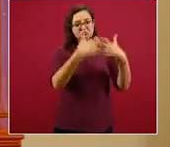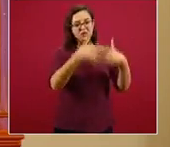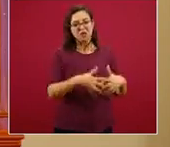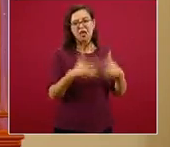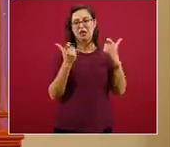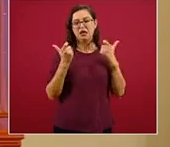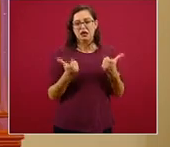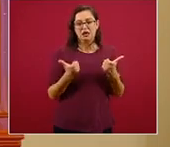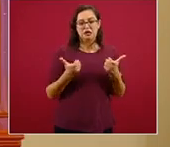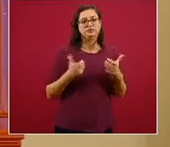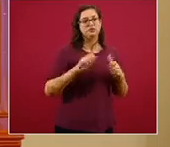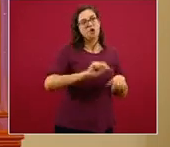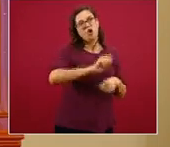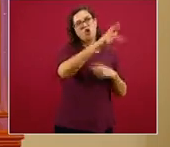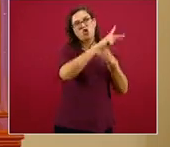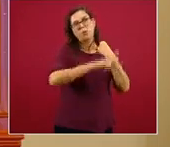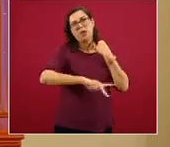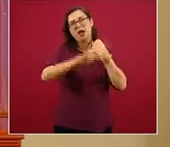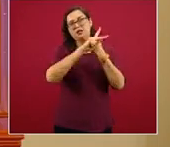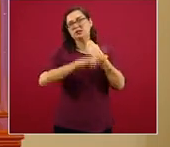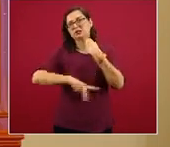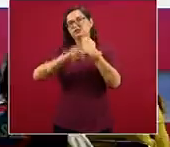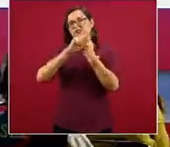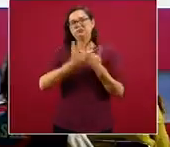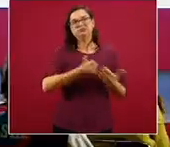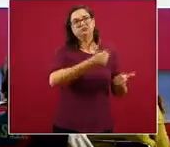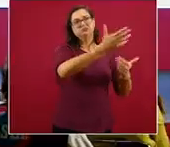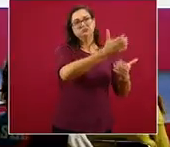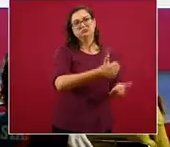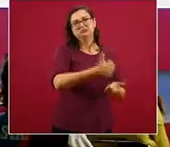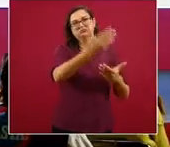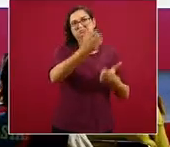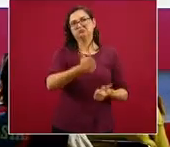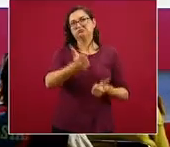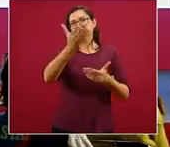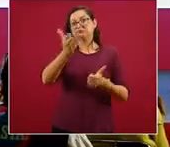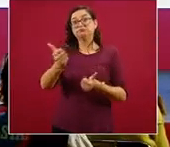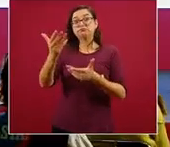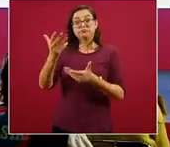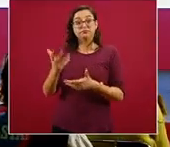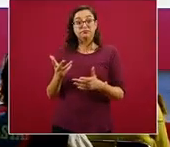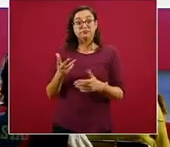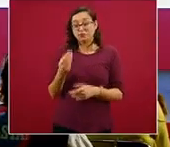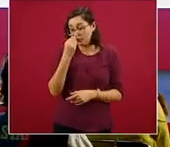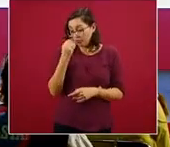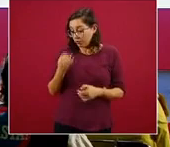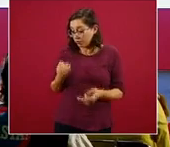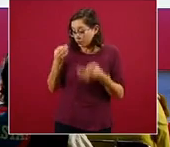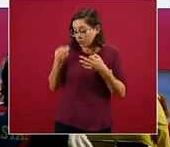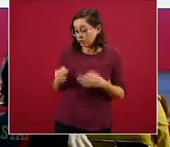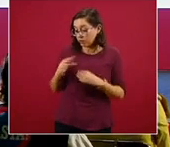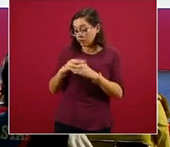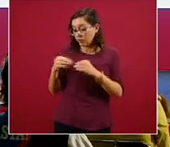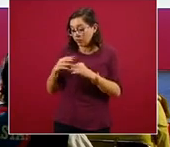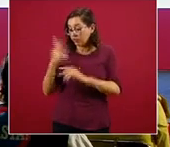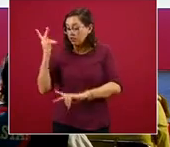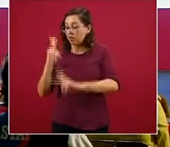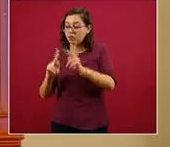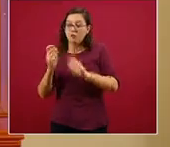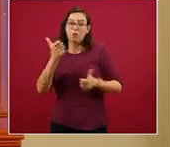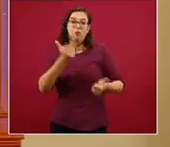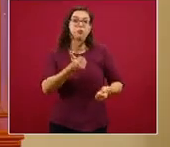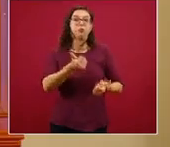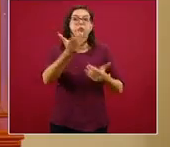satisfacer las necesidades del mercado exterior. Se exportó alimentos de calidad, frutas y verduras, y se importó